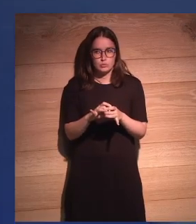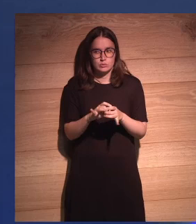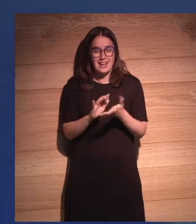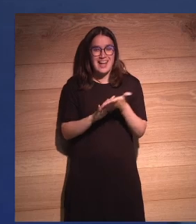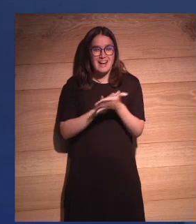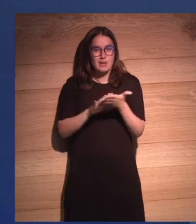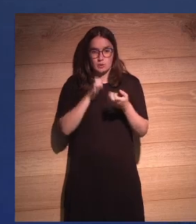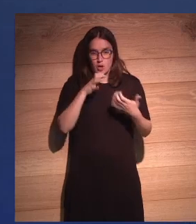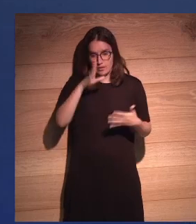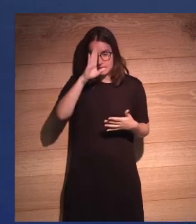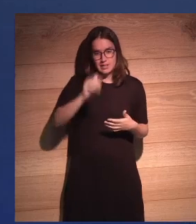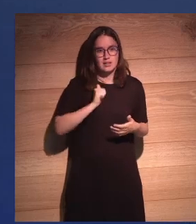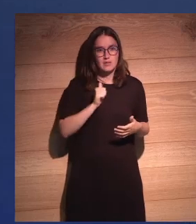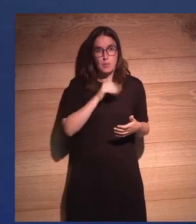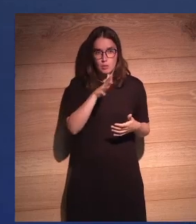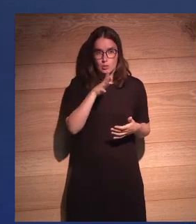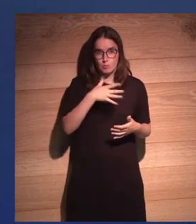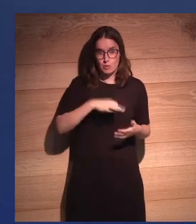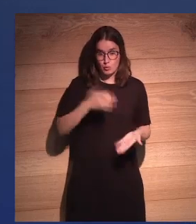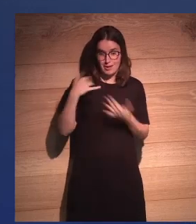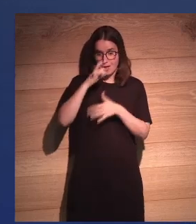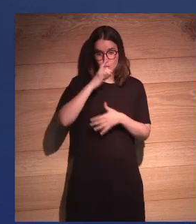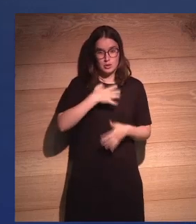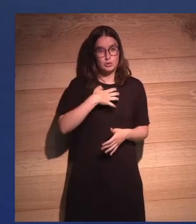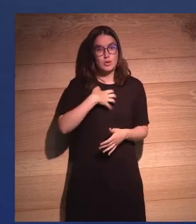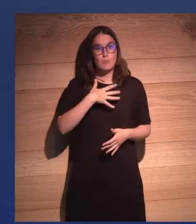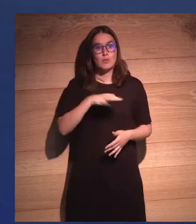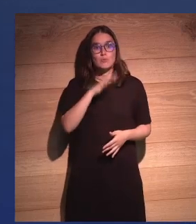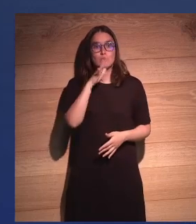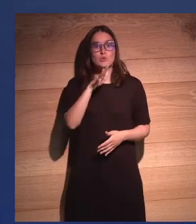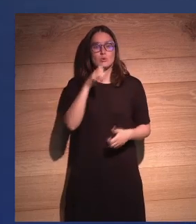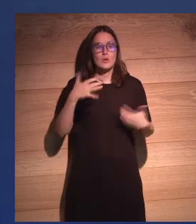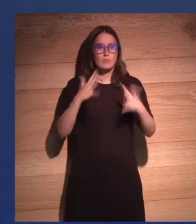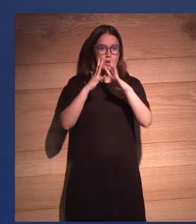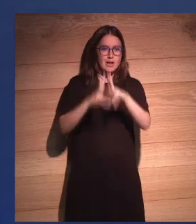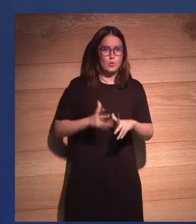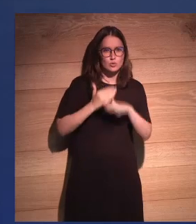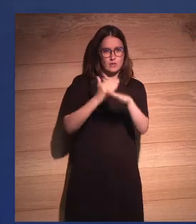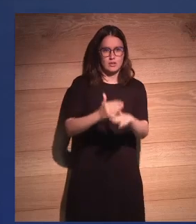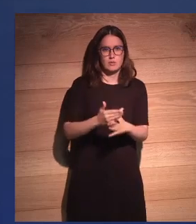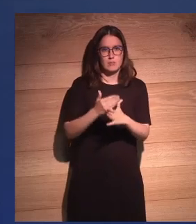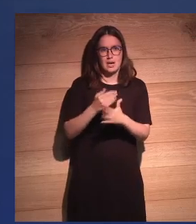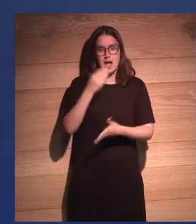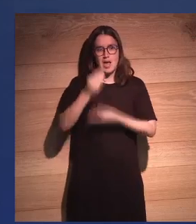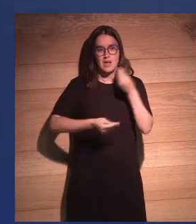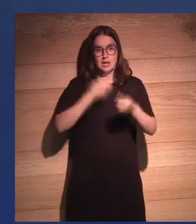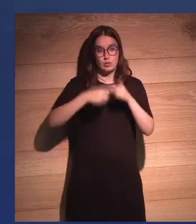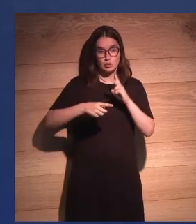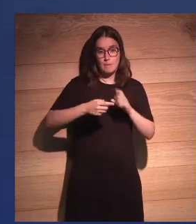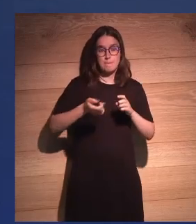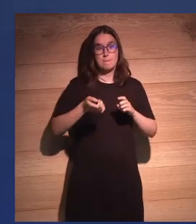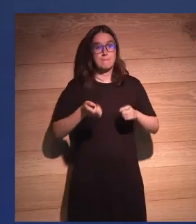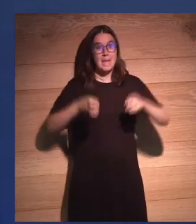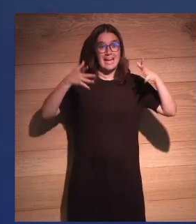que hablamos ahora de inteligencia artificial porque podemos, antes no podíamos, y podemos porque tenemos cálculo suficiente para hacer algunas cosas que parecen mágicas,